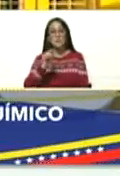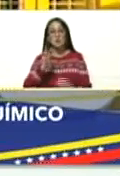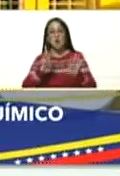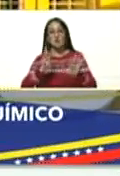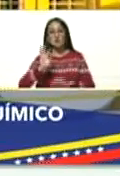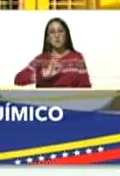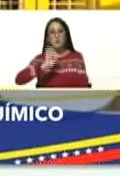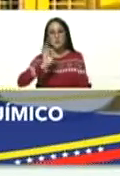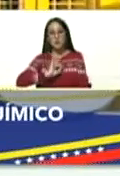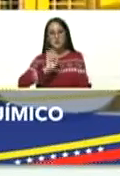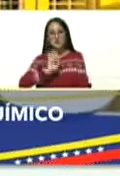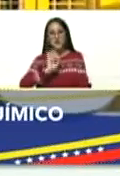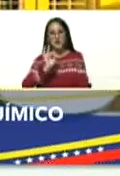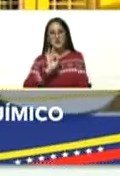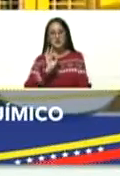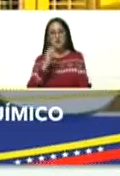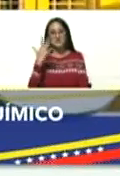43.8%.